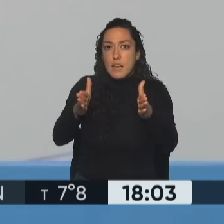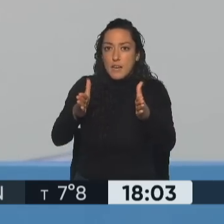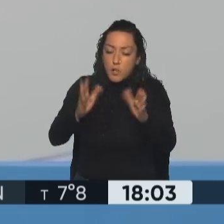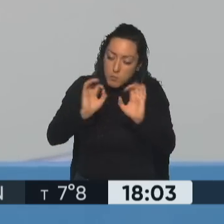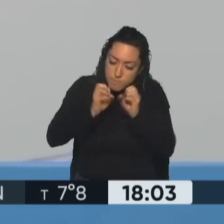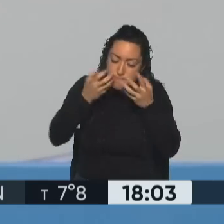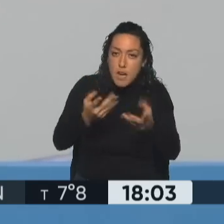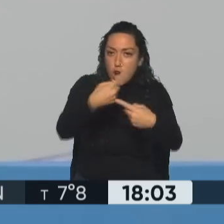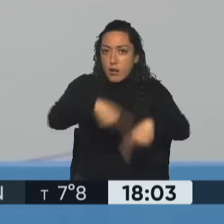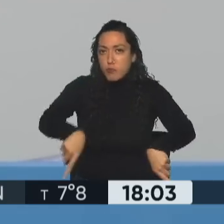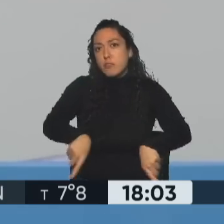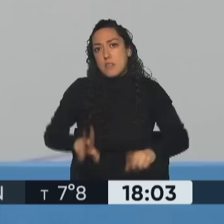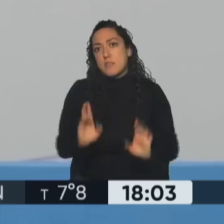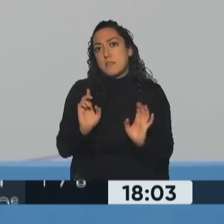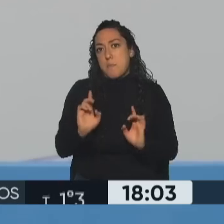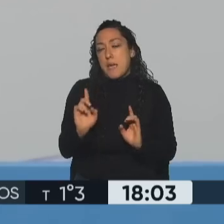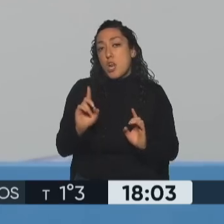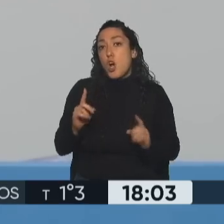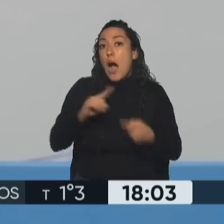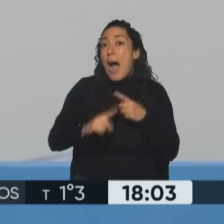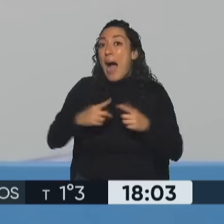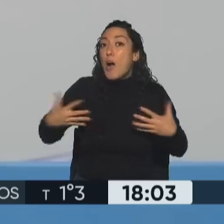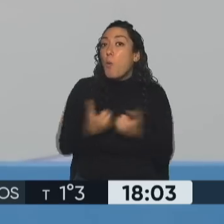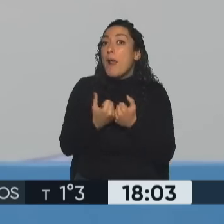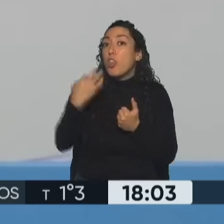cosas. Pero tenemos que ponernos de acuerdo cuál es